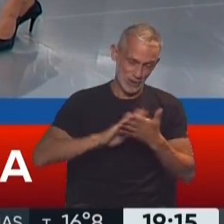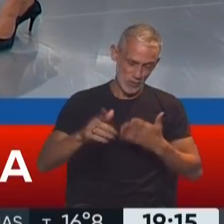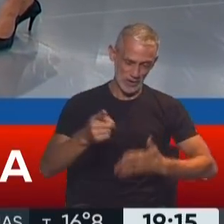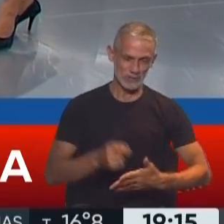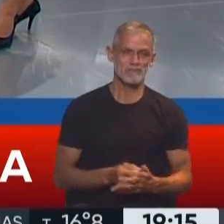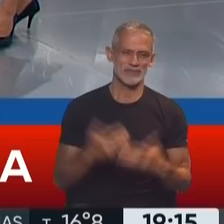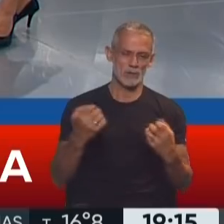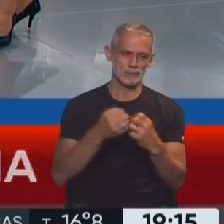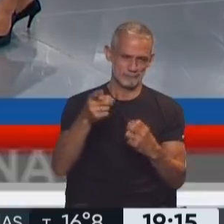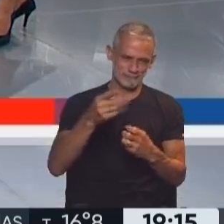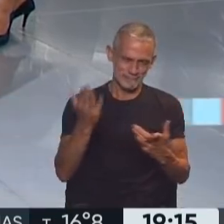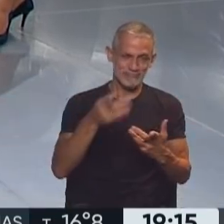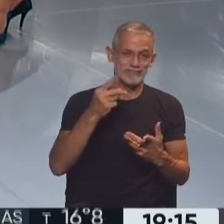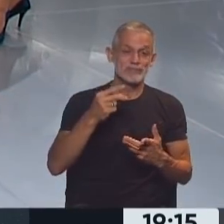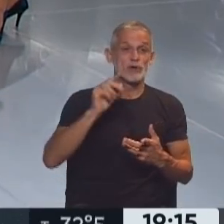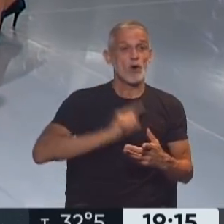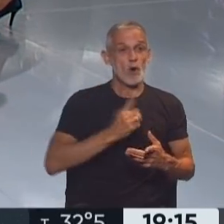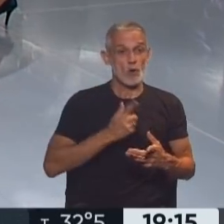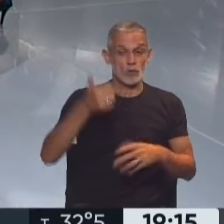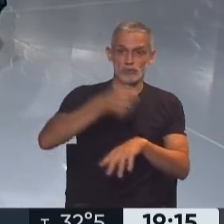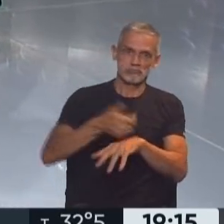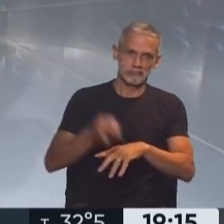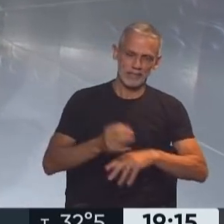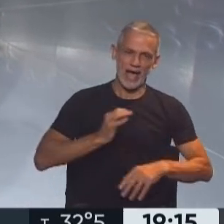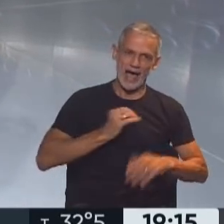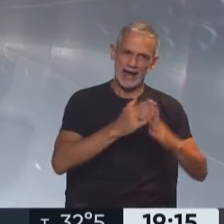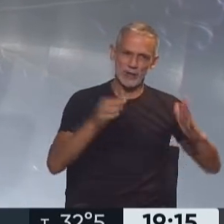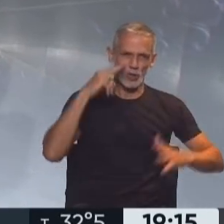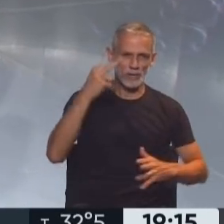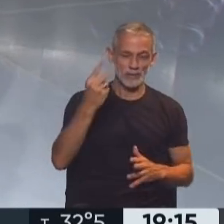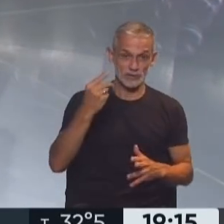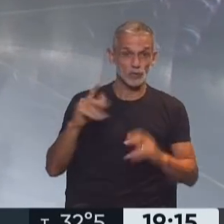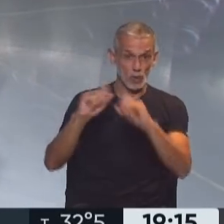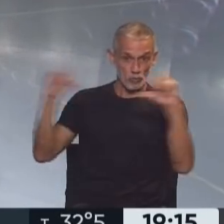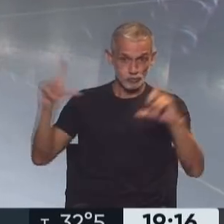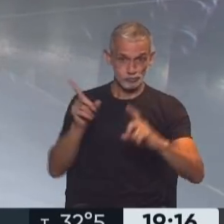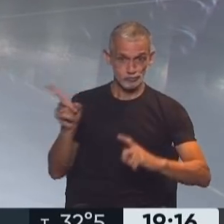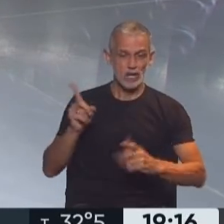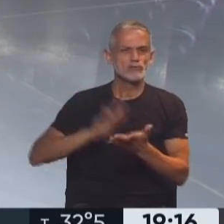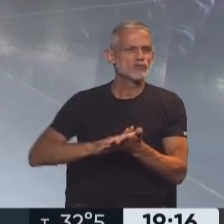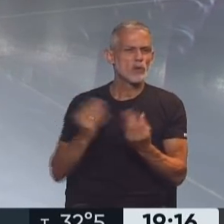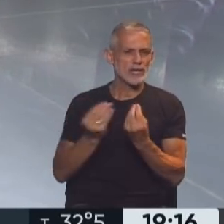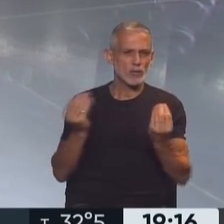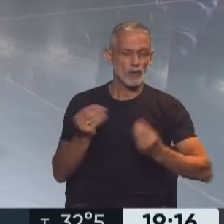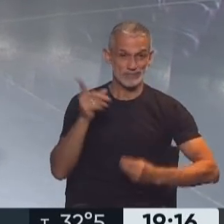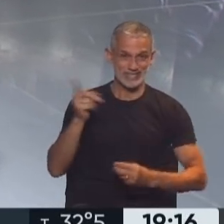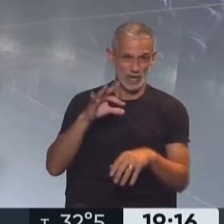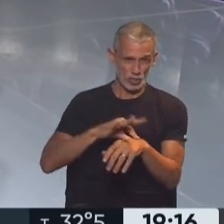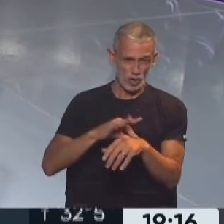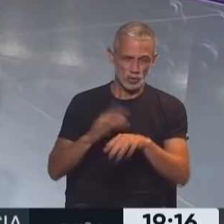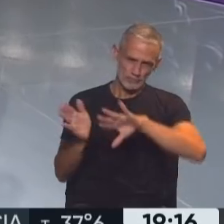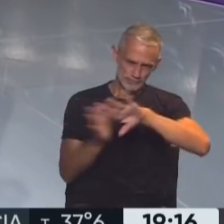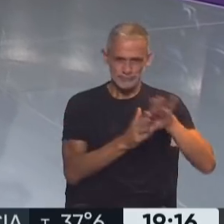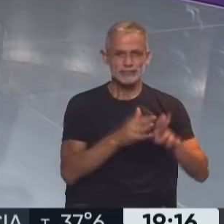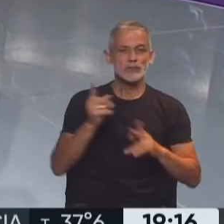año. Un honor haberlo tenido durante todo el 2021. Hay placas, hay más para dar. Claro que sí, Ariel. De ahí, del doctor, nos vamos a las